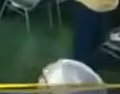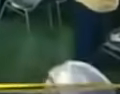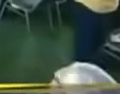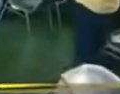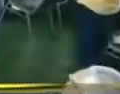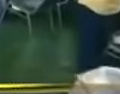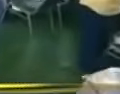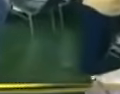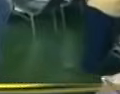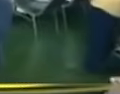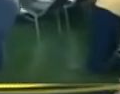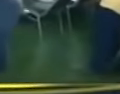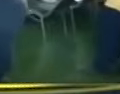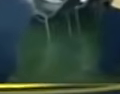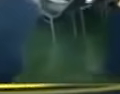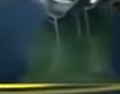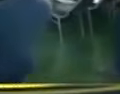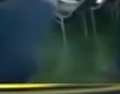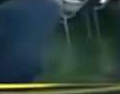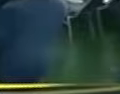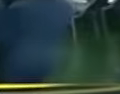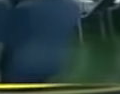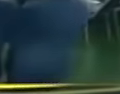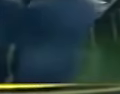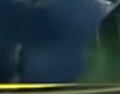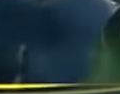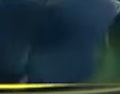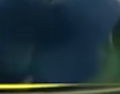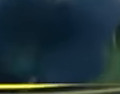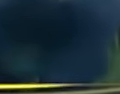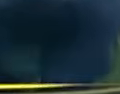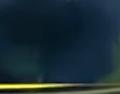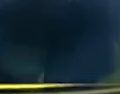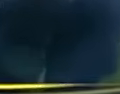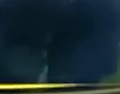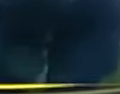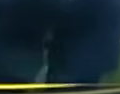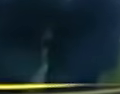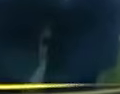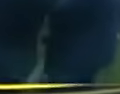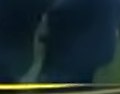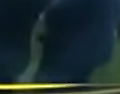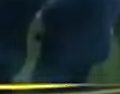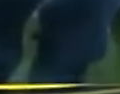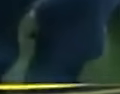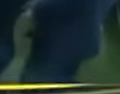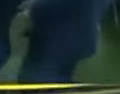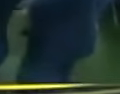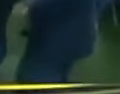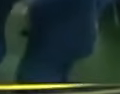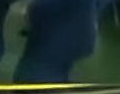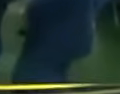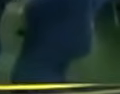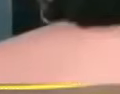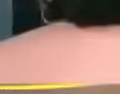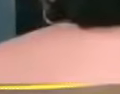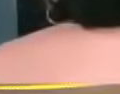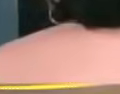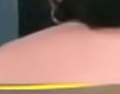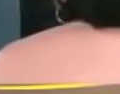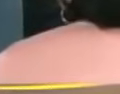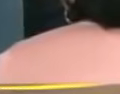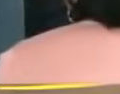en función de los derechos fundamentales del pueblo venezolano. Un paso a la historia en un momento histórico de inflexión